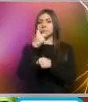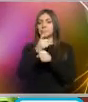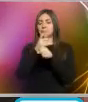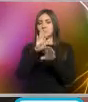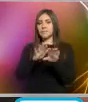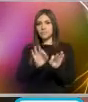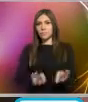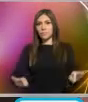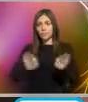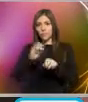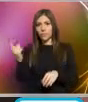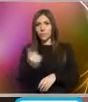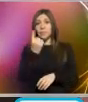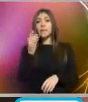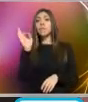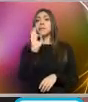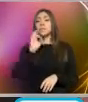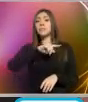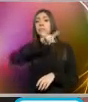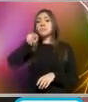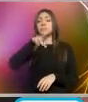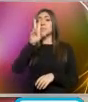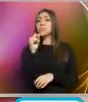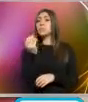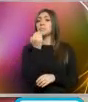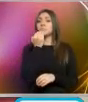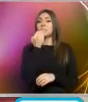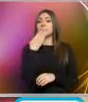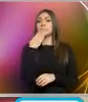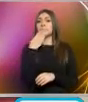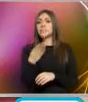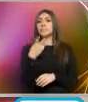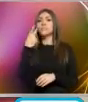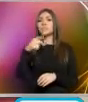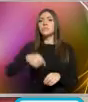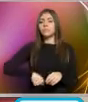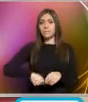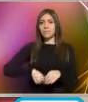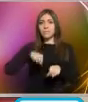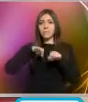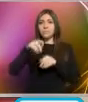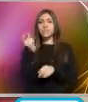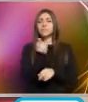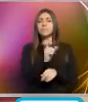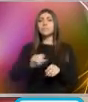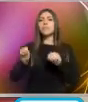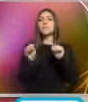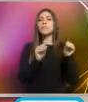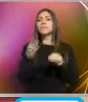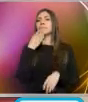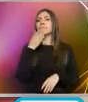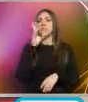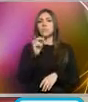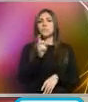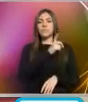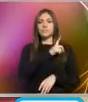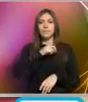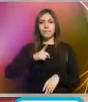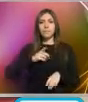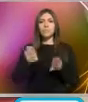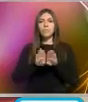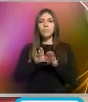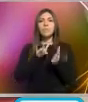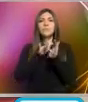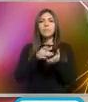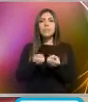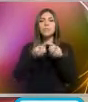importantes. Si nosotros no nos alimentamos de una manera adecuada, nuestro intestino no se va a mover de una manera adecuada. Le debemos de dar un aporte volumétrico,